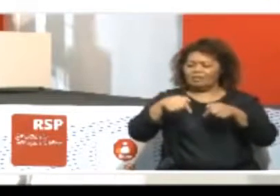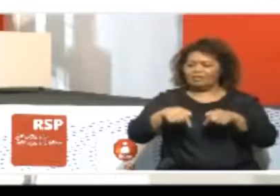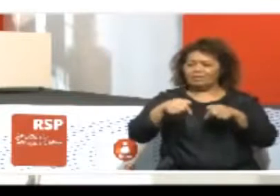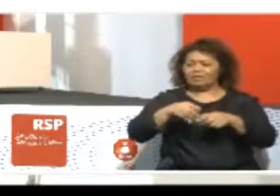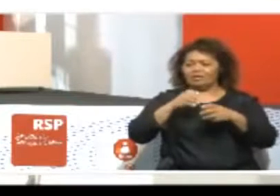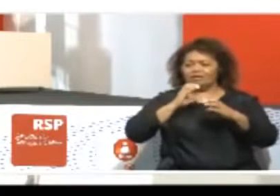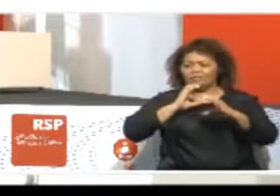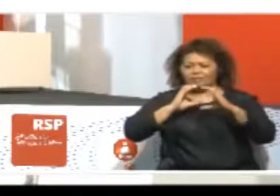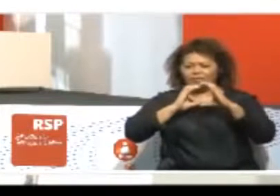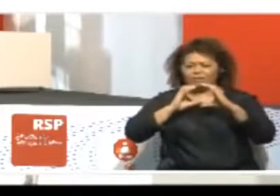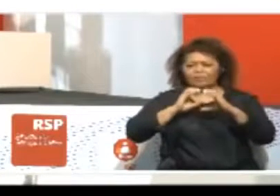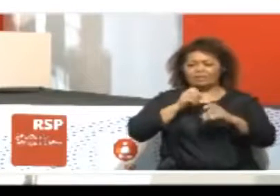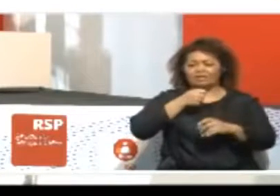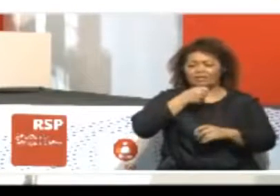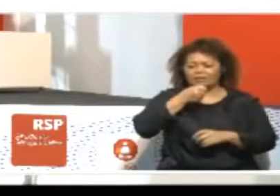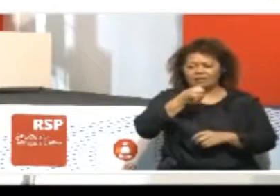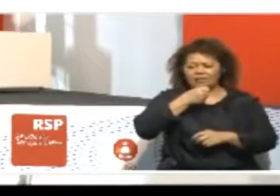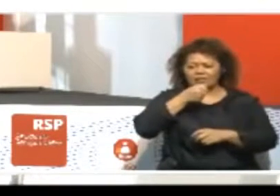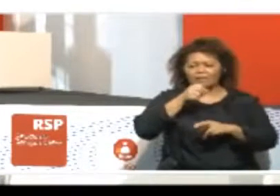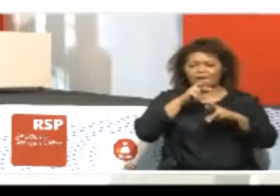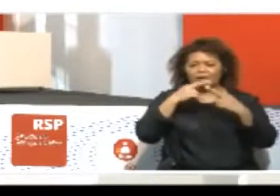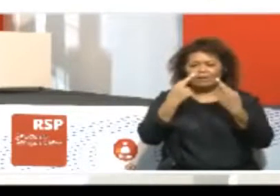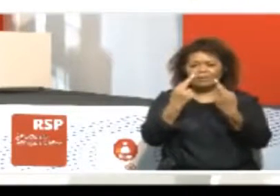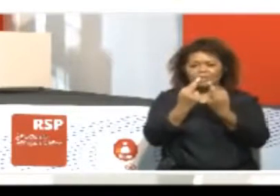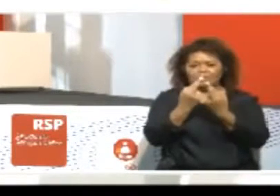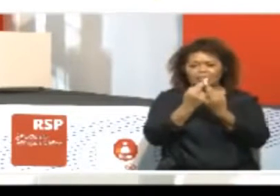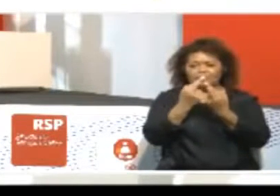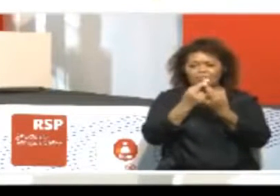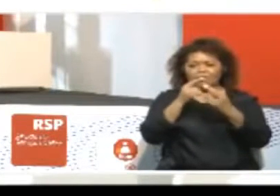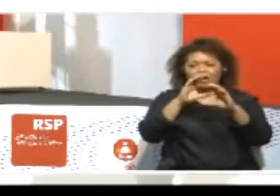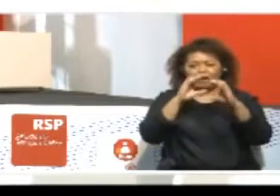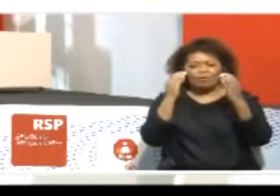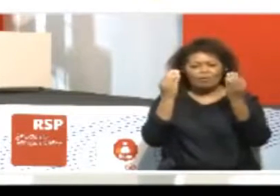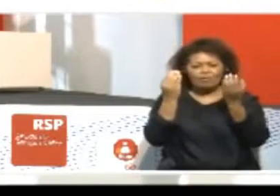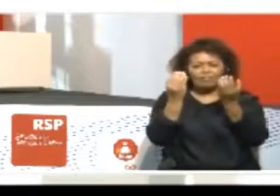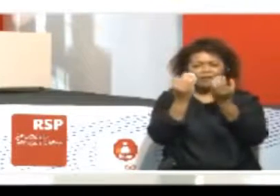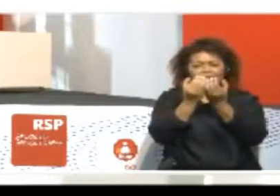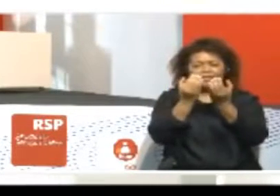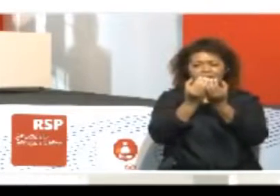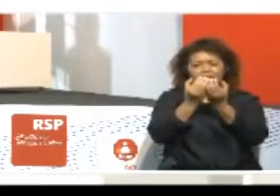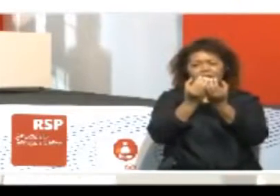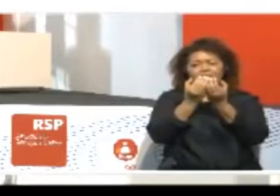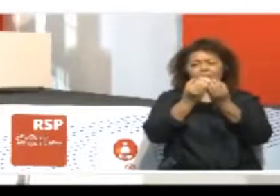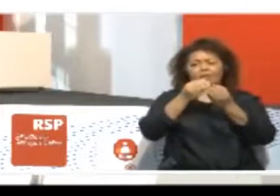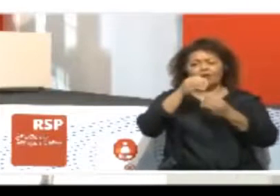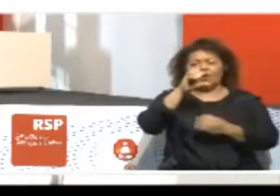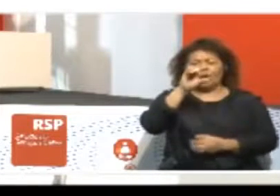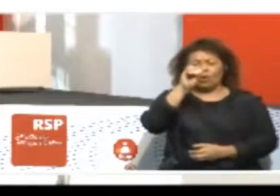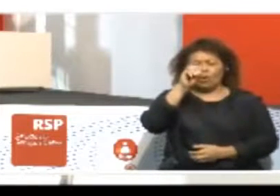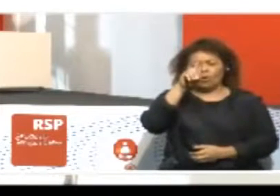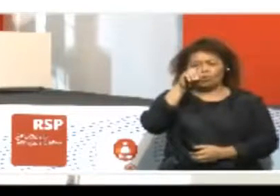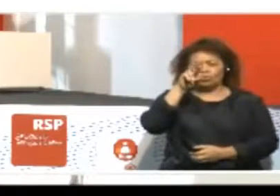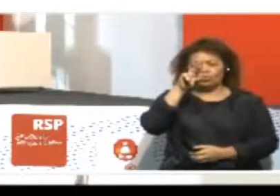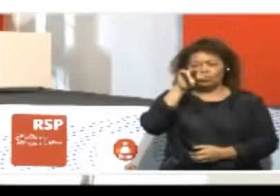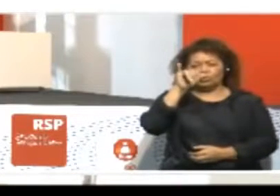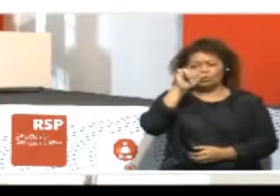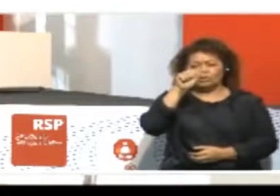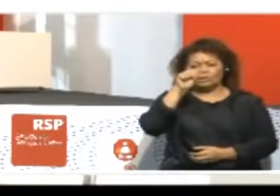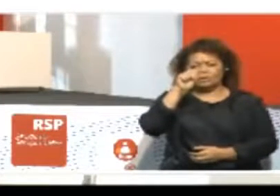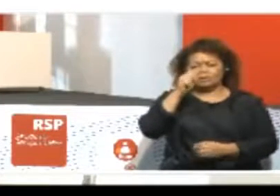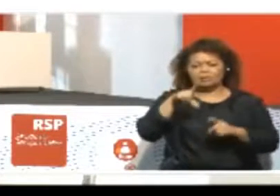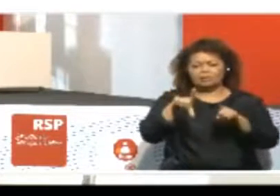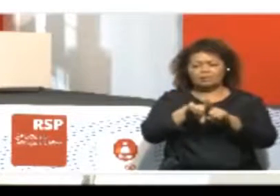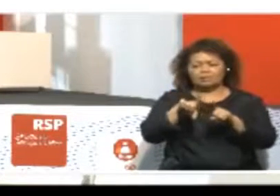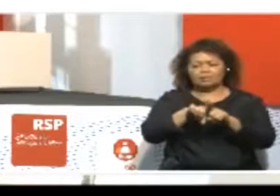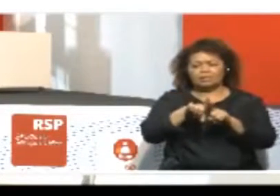conferencia. Honduras tiene 296 municipalidades, todos ellos estaban reunidos en una localidad que se llama